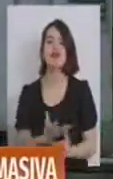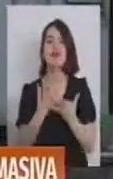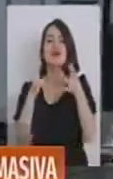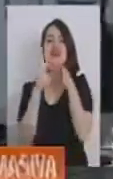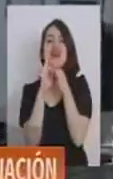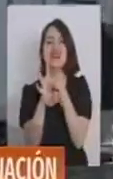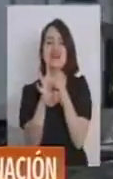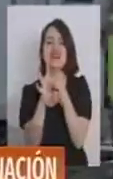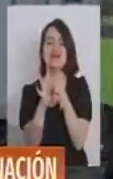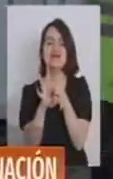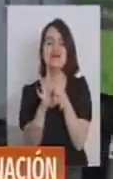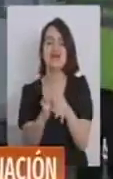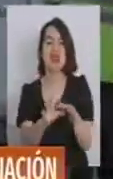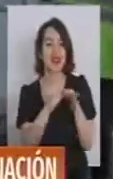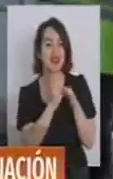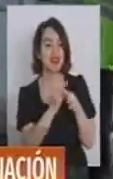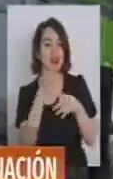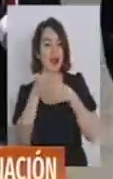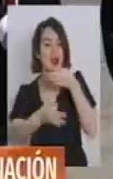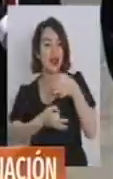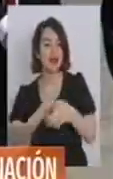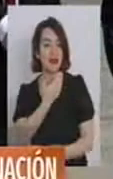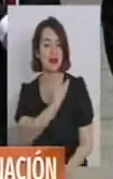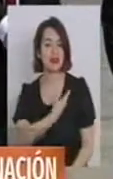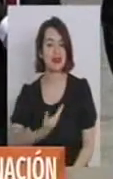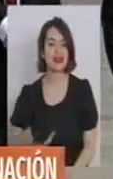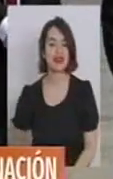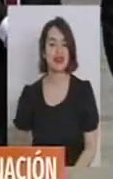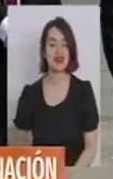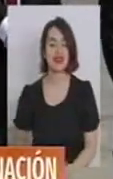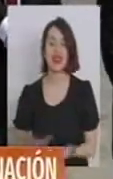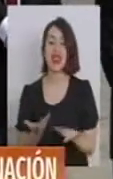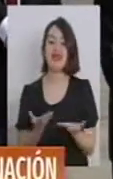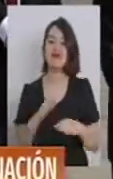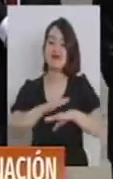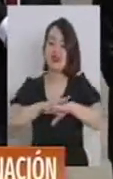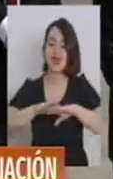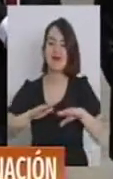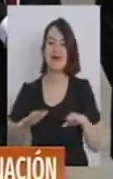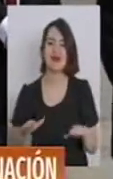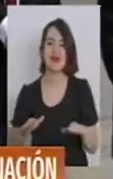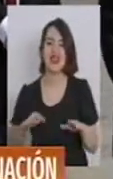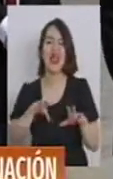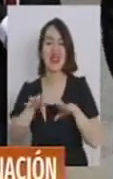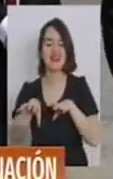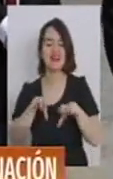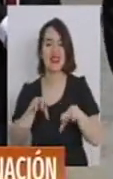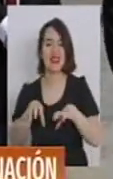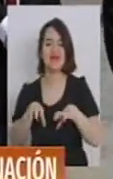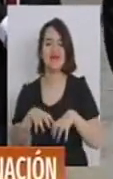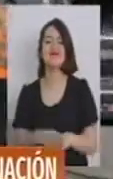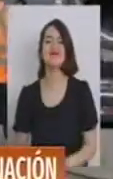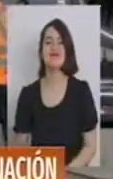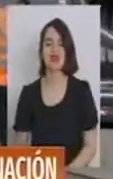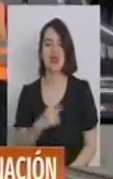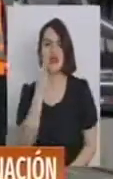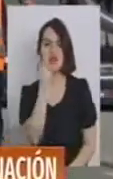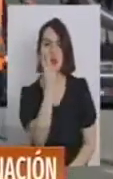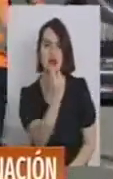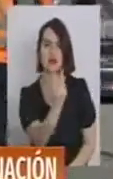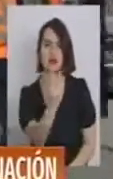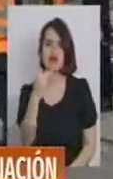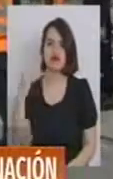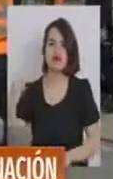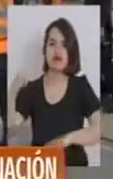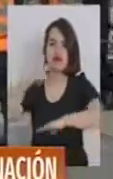gracias. Agradecemos las palabras del mandatario y de esta forma ponemos término a esta actividad, donde fuimos testigos de